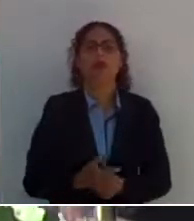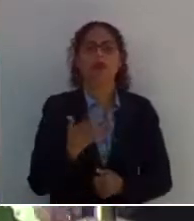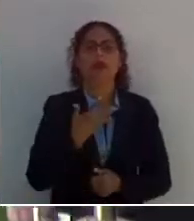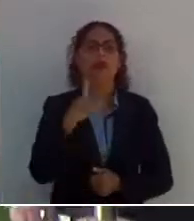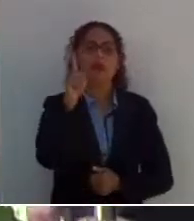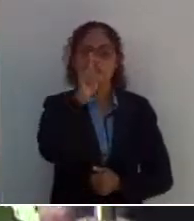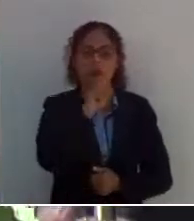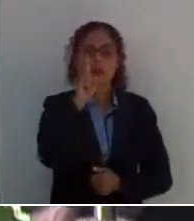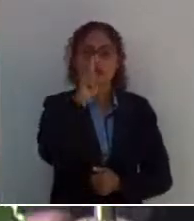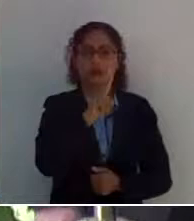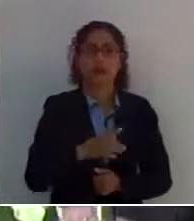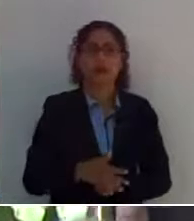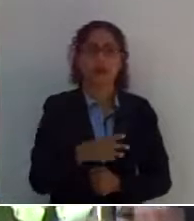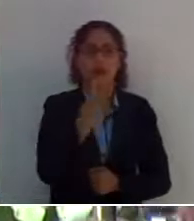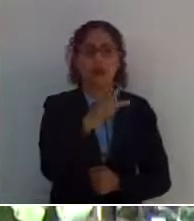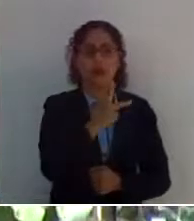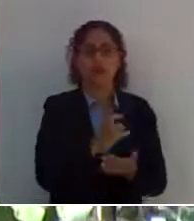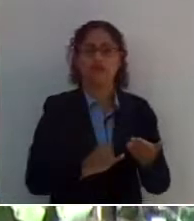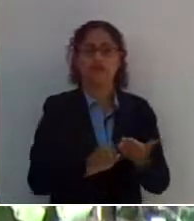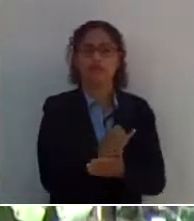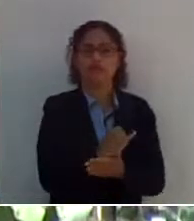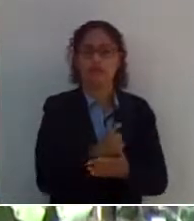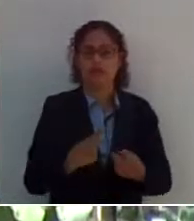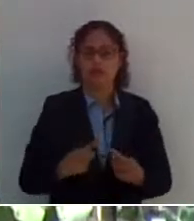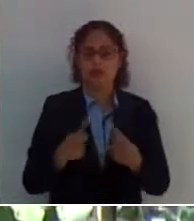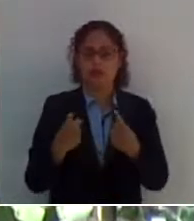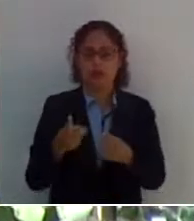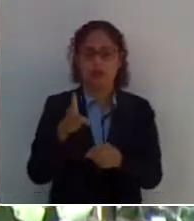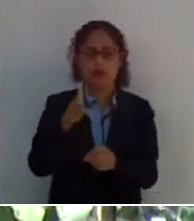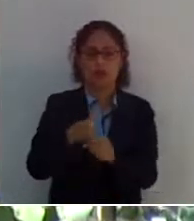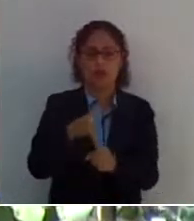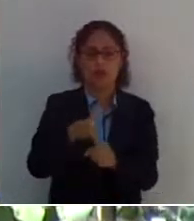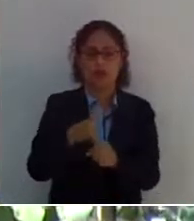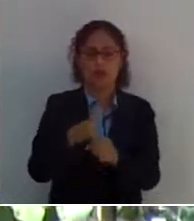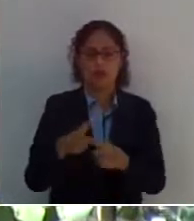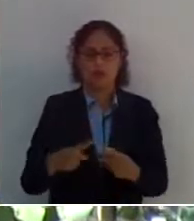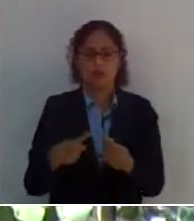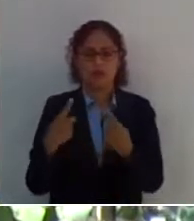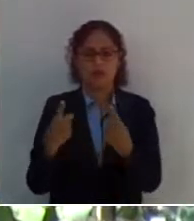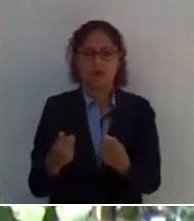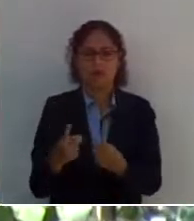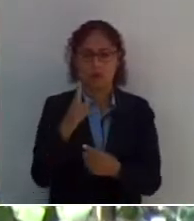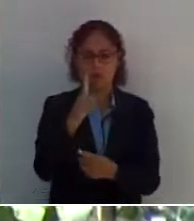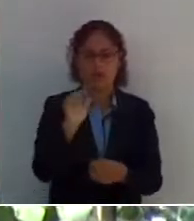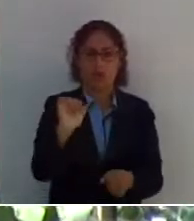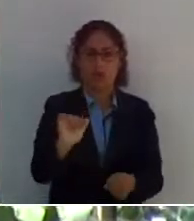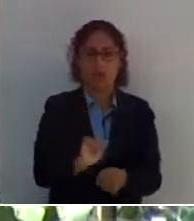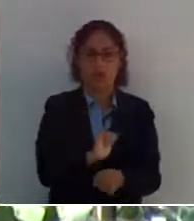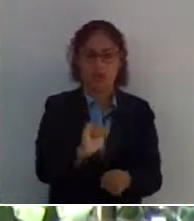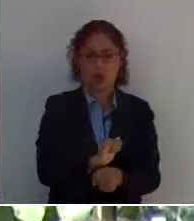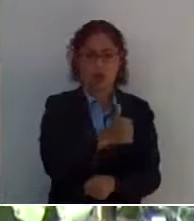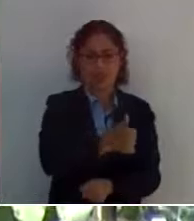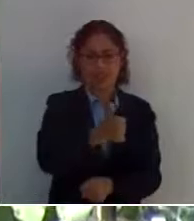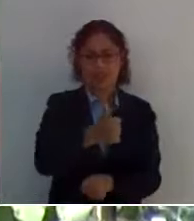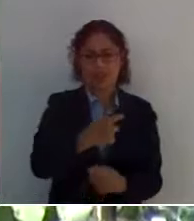consejo, decidieron donar cada uno de ellos un vehículo